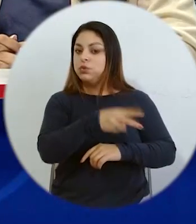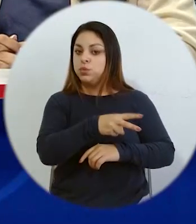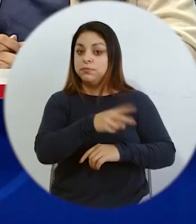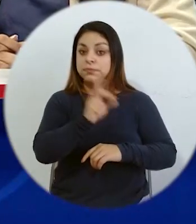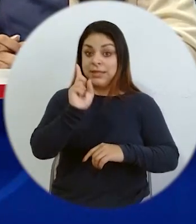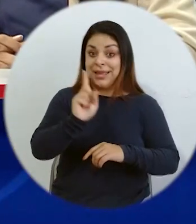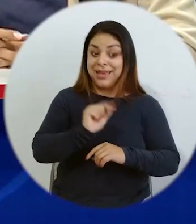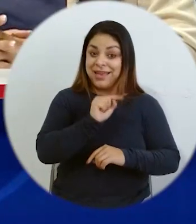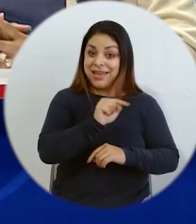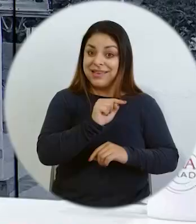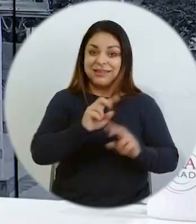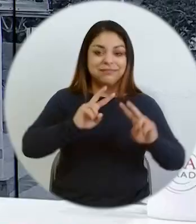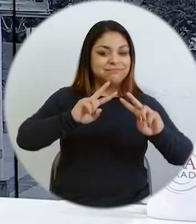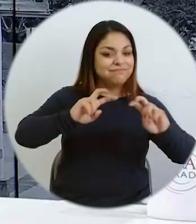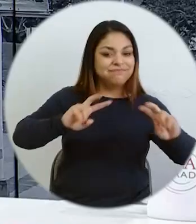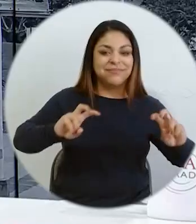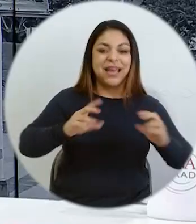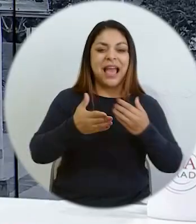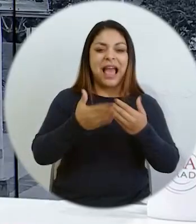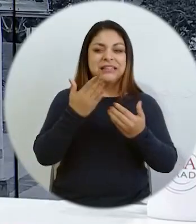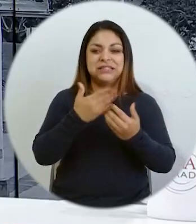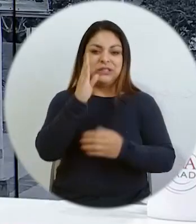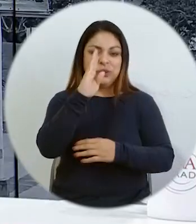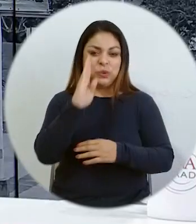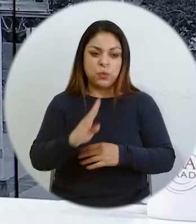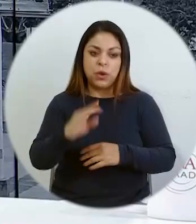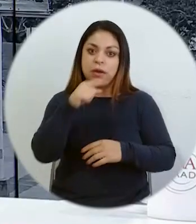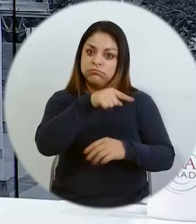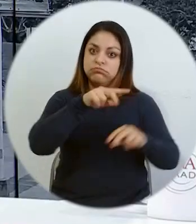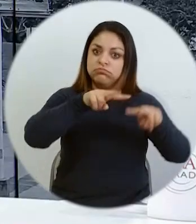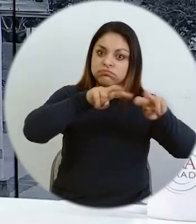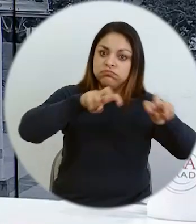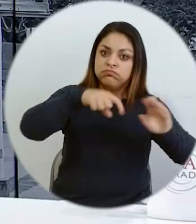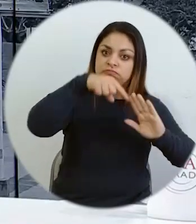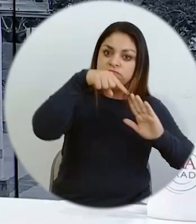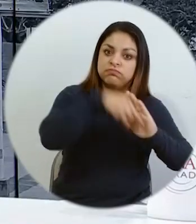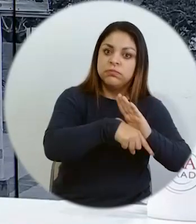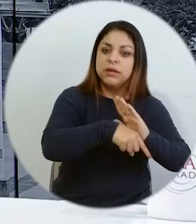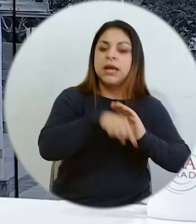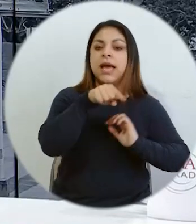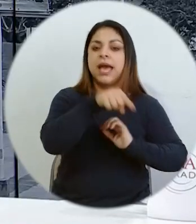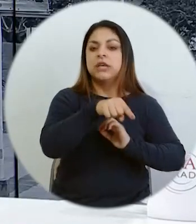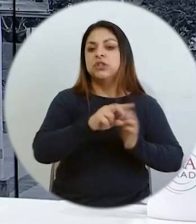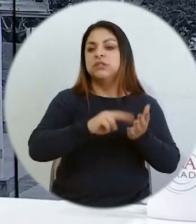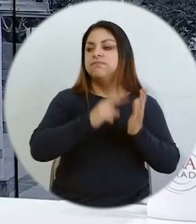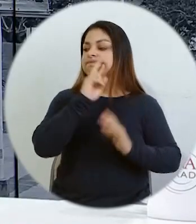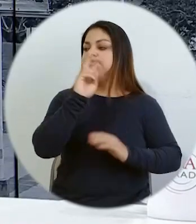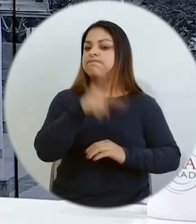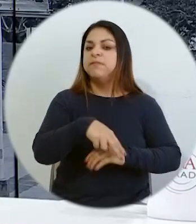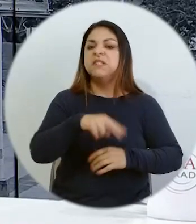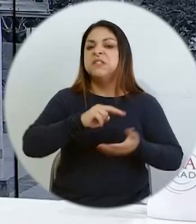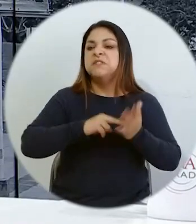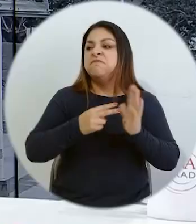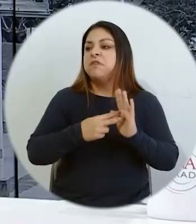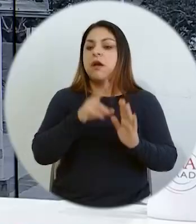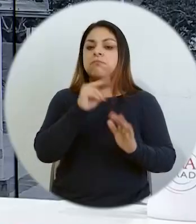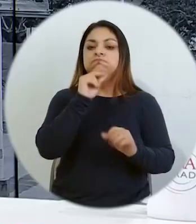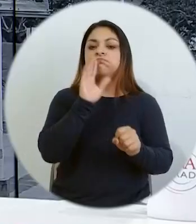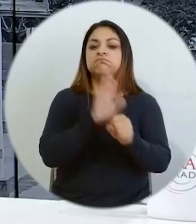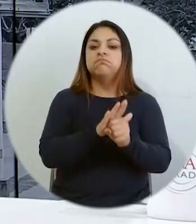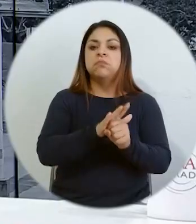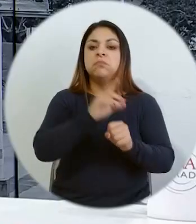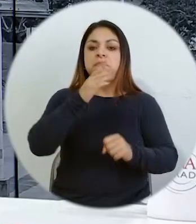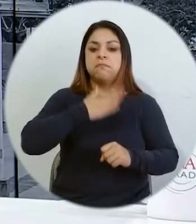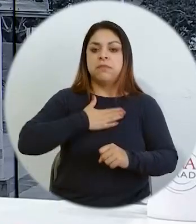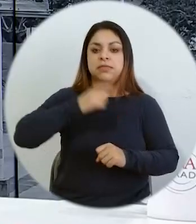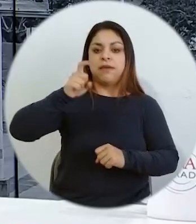que muchas veces no se analiza con suficiente rigor y profundidad es la violencia por negligencia, es decir, la